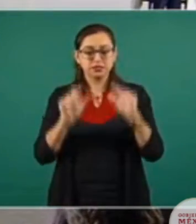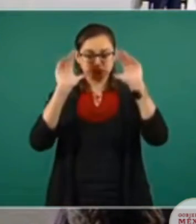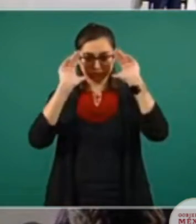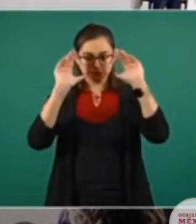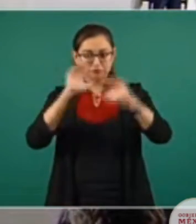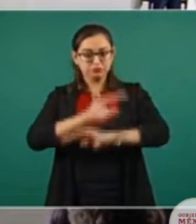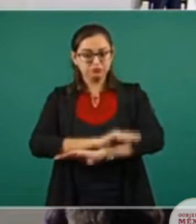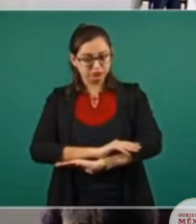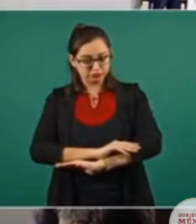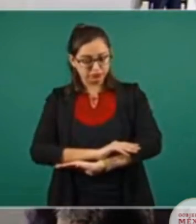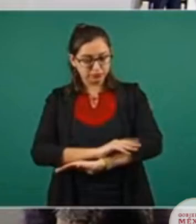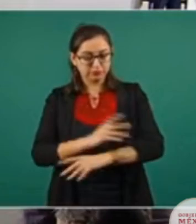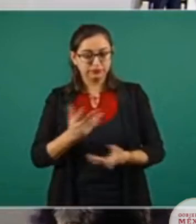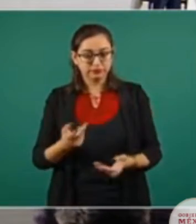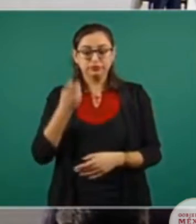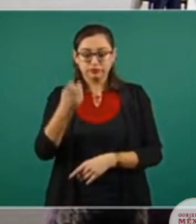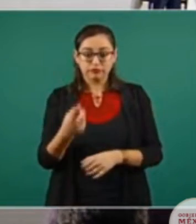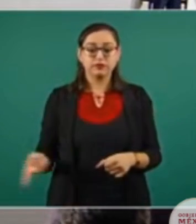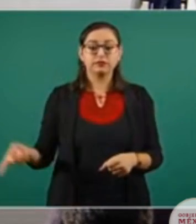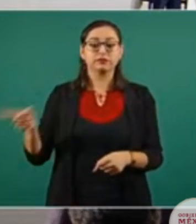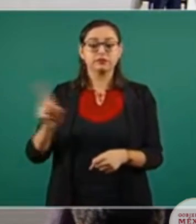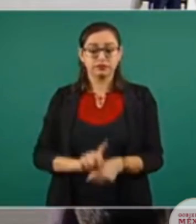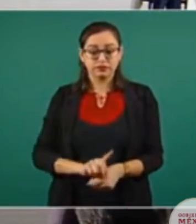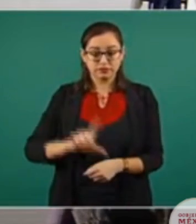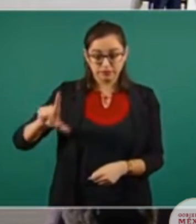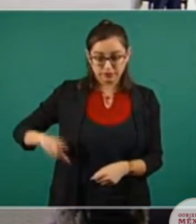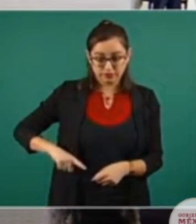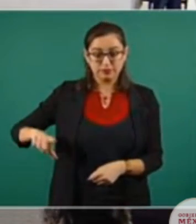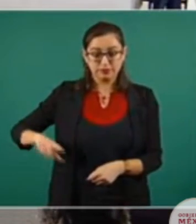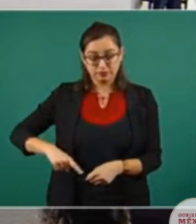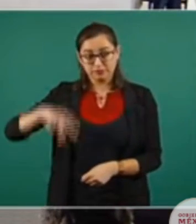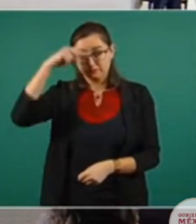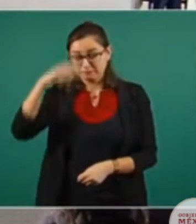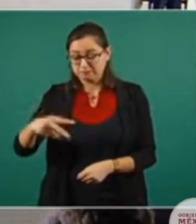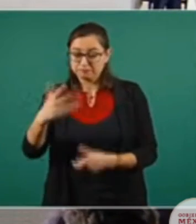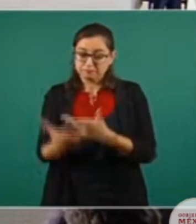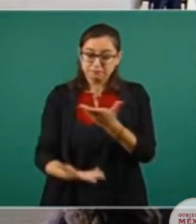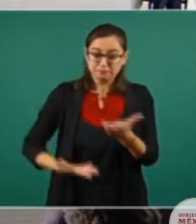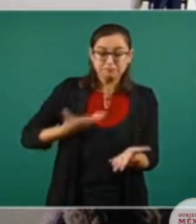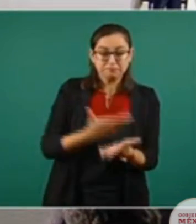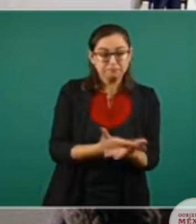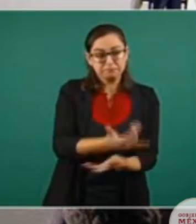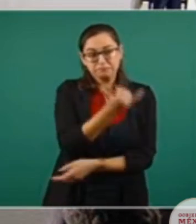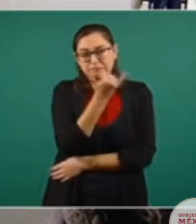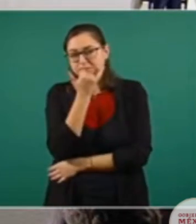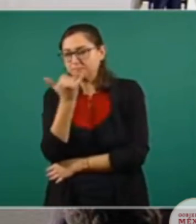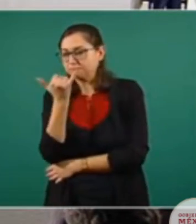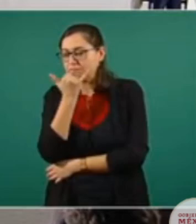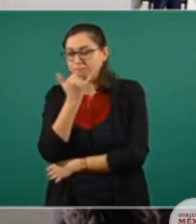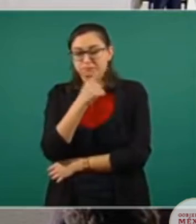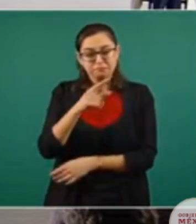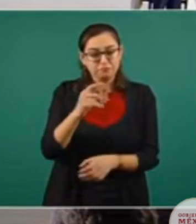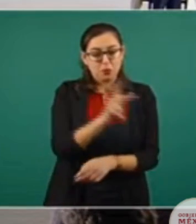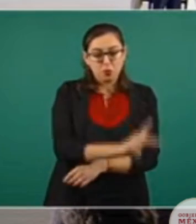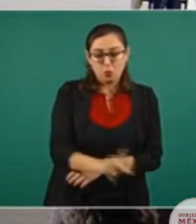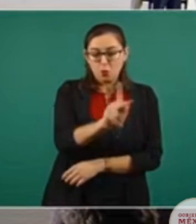Pues ese día el Estado mexicano pedirá perdón a los pueblos originarios cosa